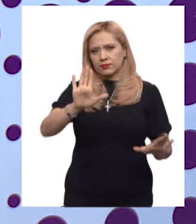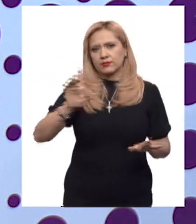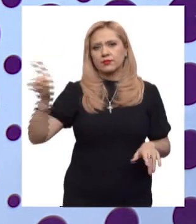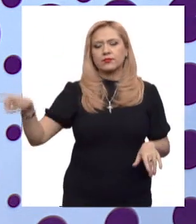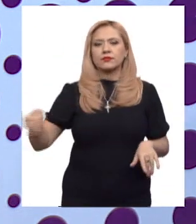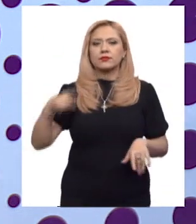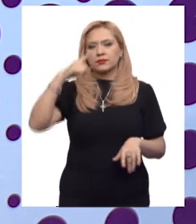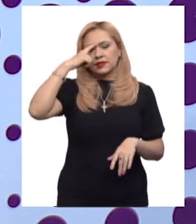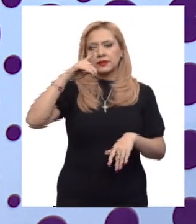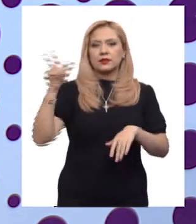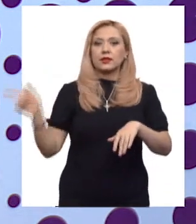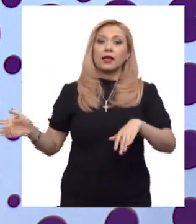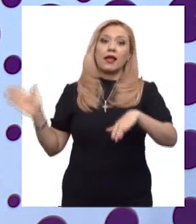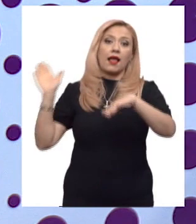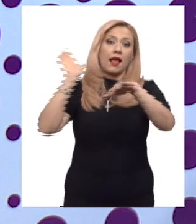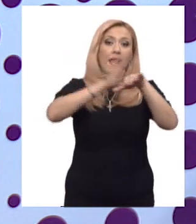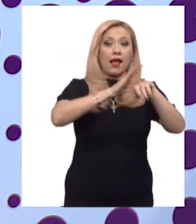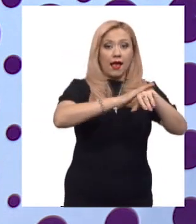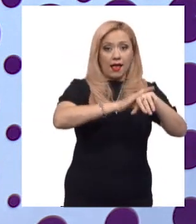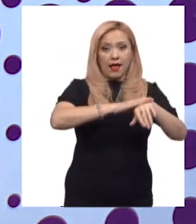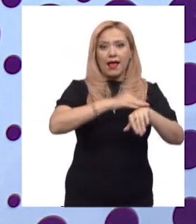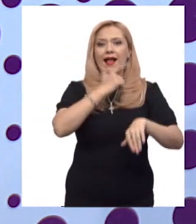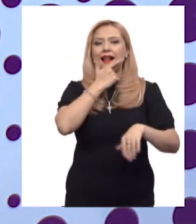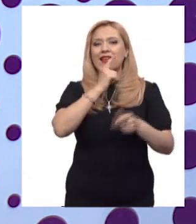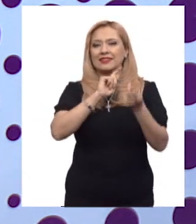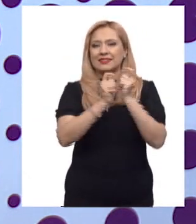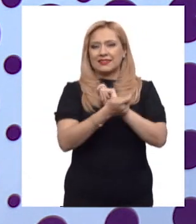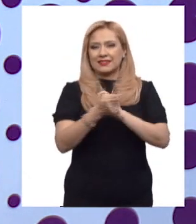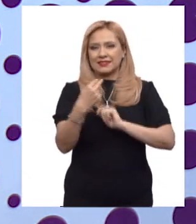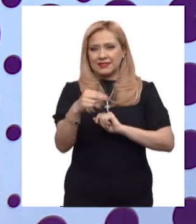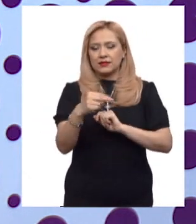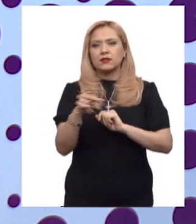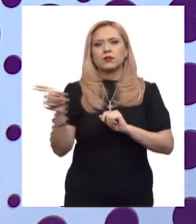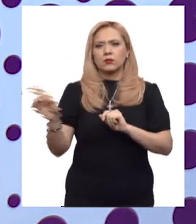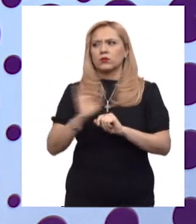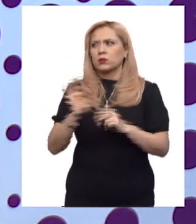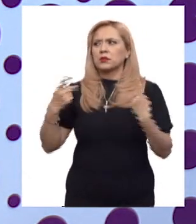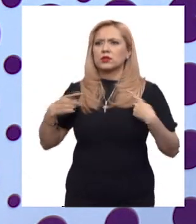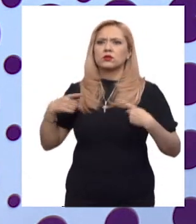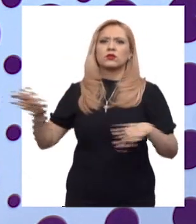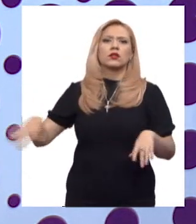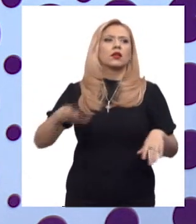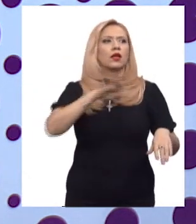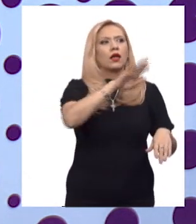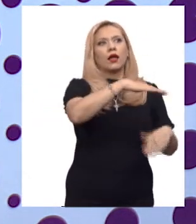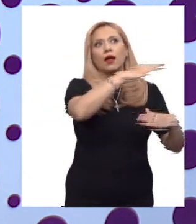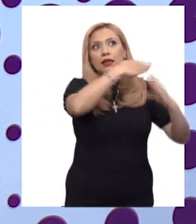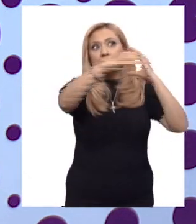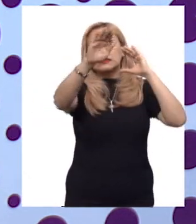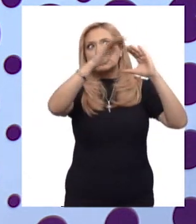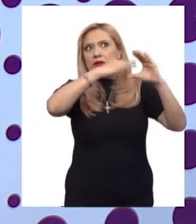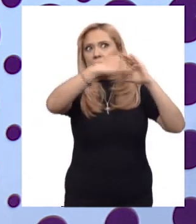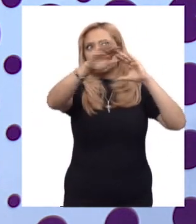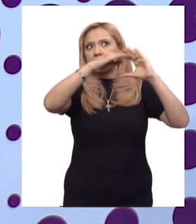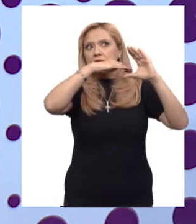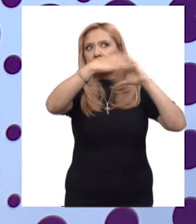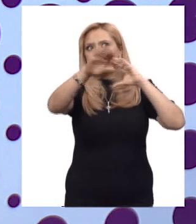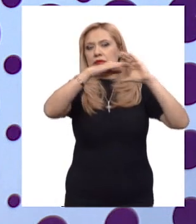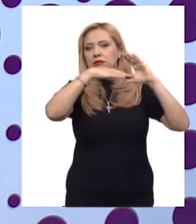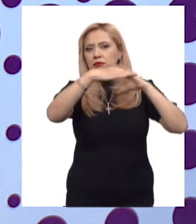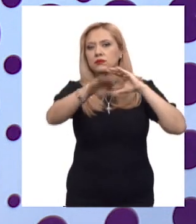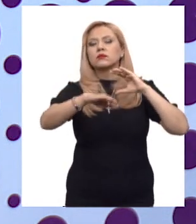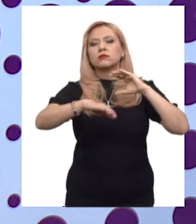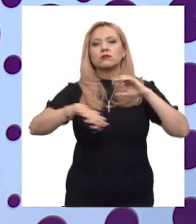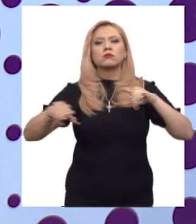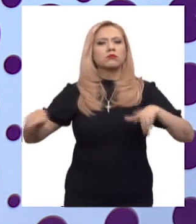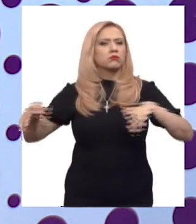que es alertadores en inglés, en donde la gente le puede mandar más casos internos de las propias. Concretamente está muy